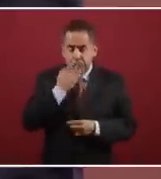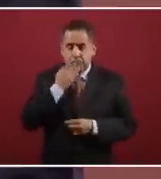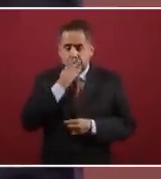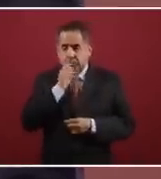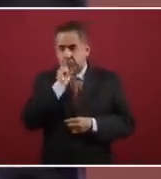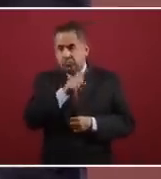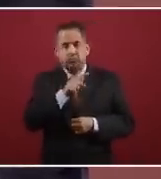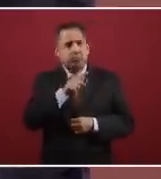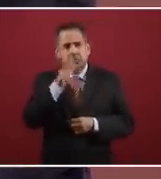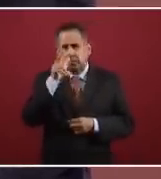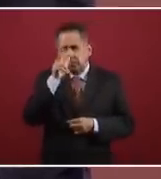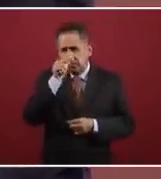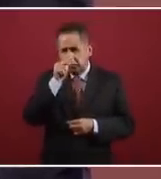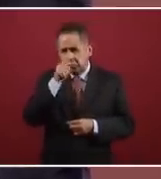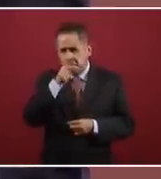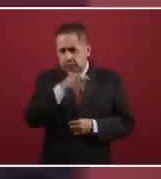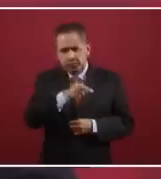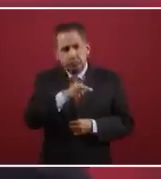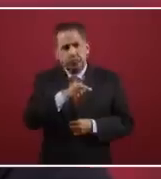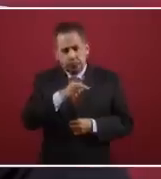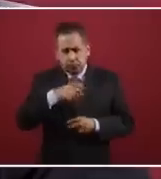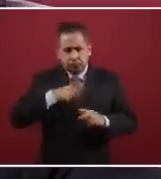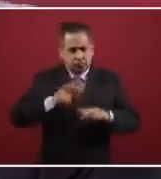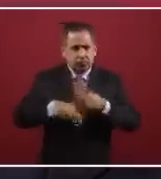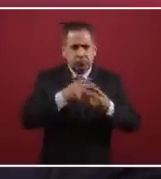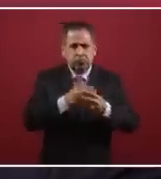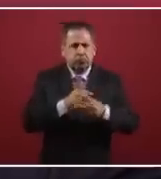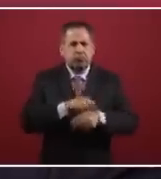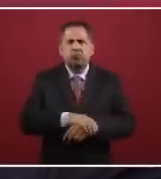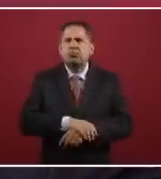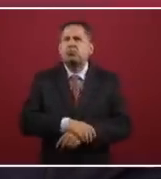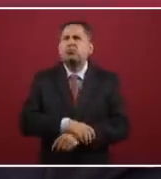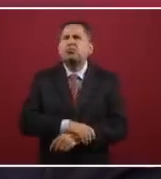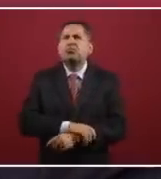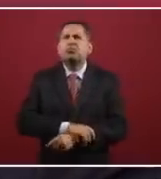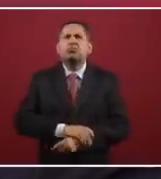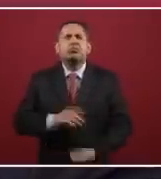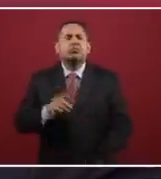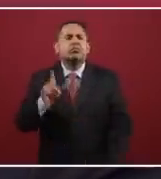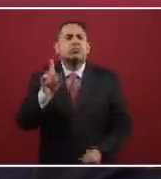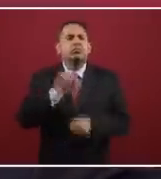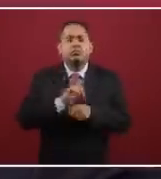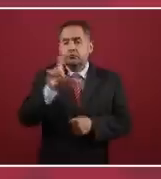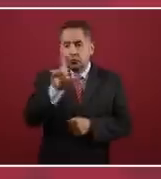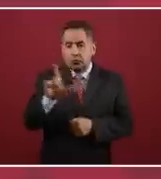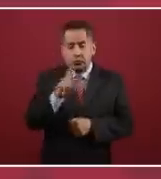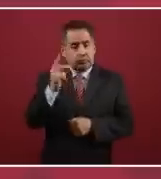en Hermosillo. Vamos a estar el lunes 2 de septiembre.